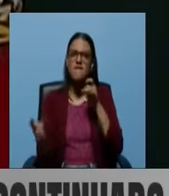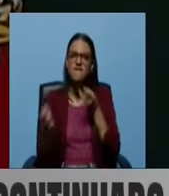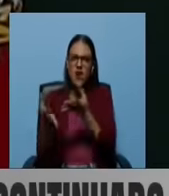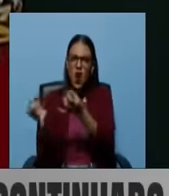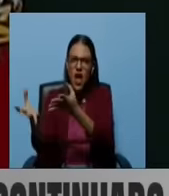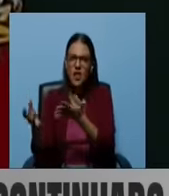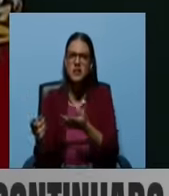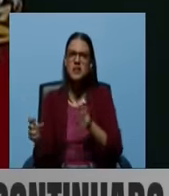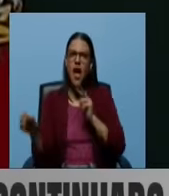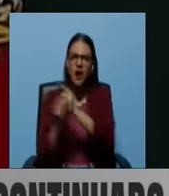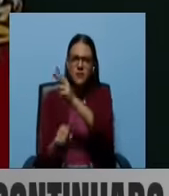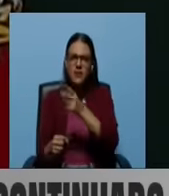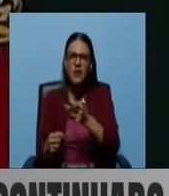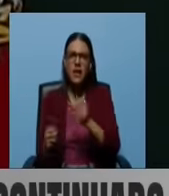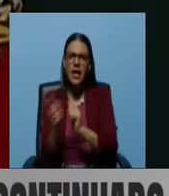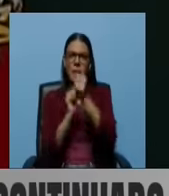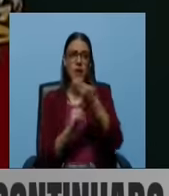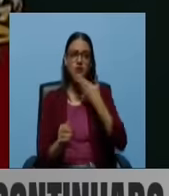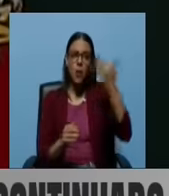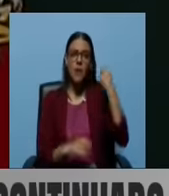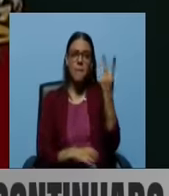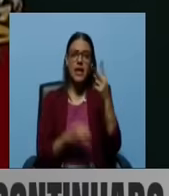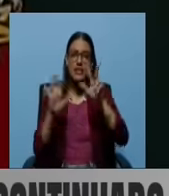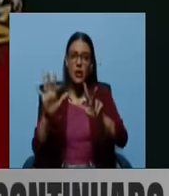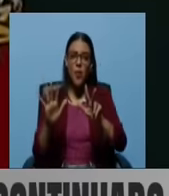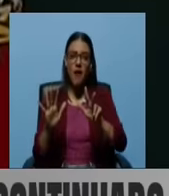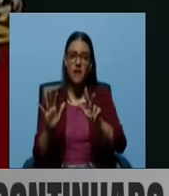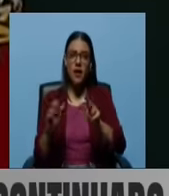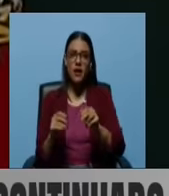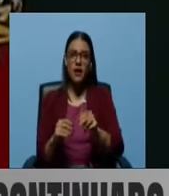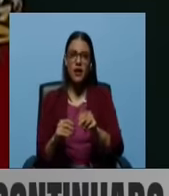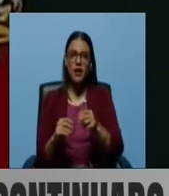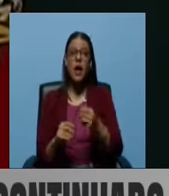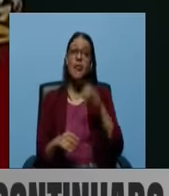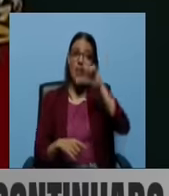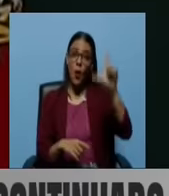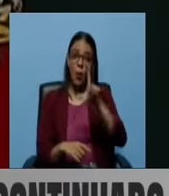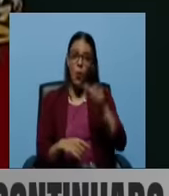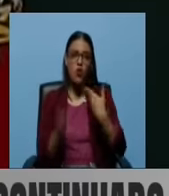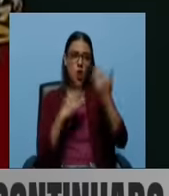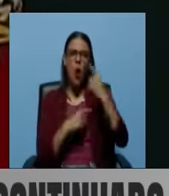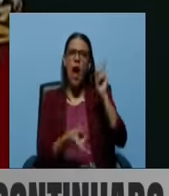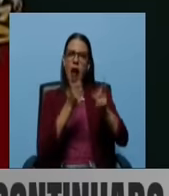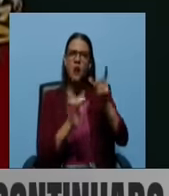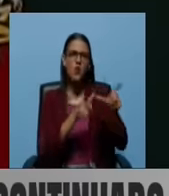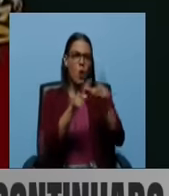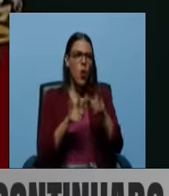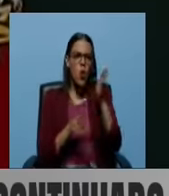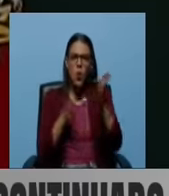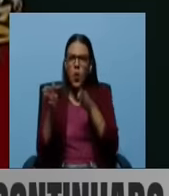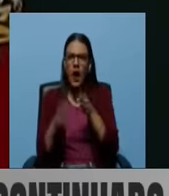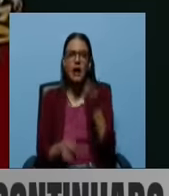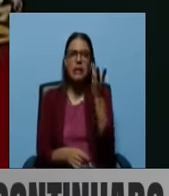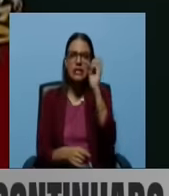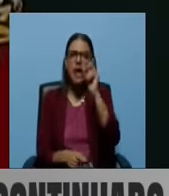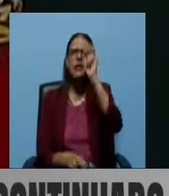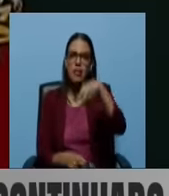del 29 de, básicamente el 29 de julio, en algunos lugares el